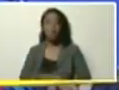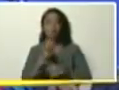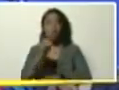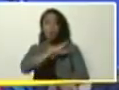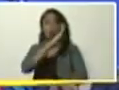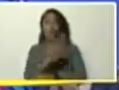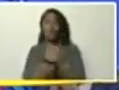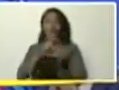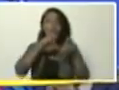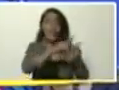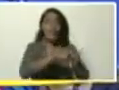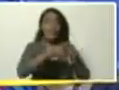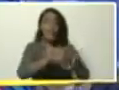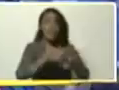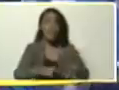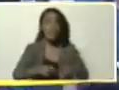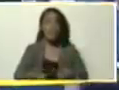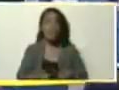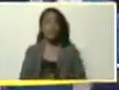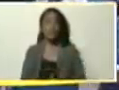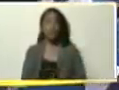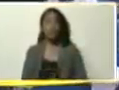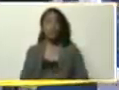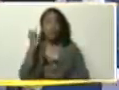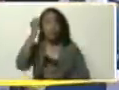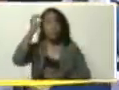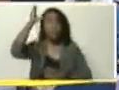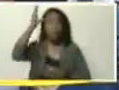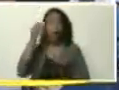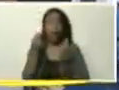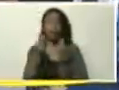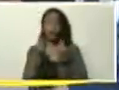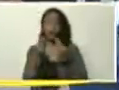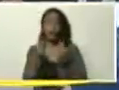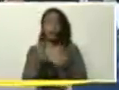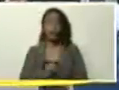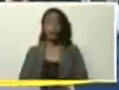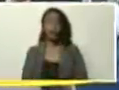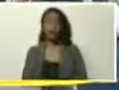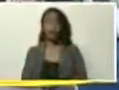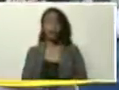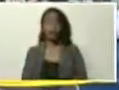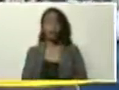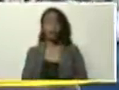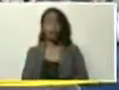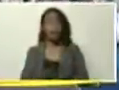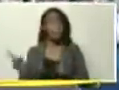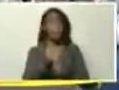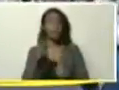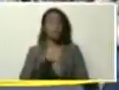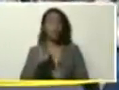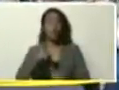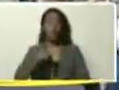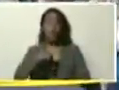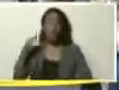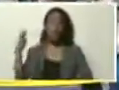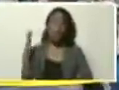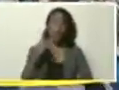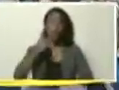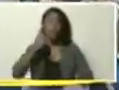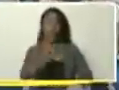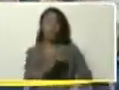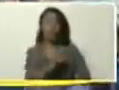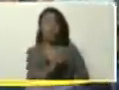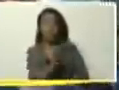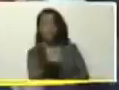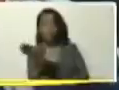poder agrícola, por su capacidad económica. Y lo primero que yo vengo a plantearle, gobernador Héctor